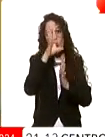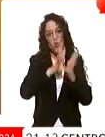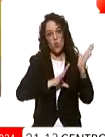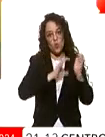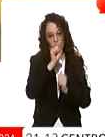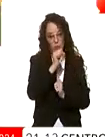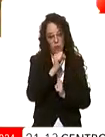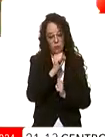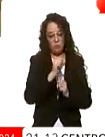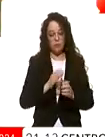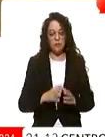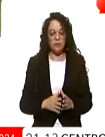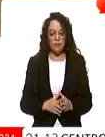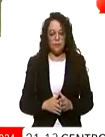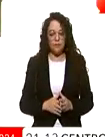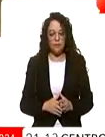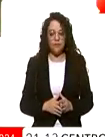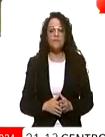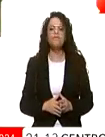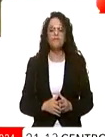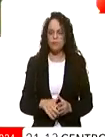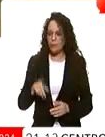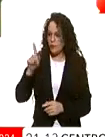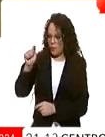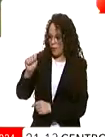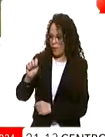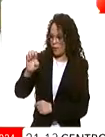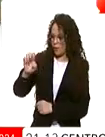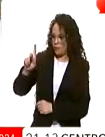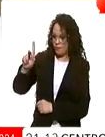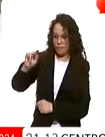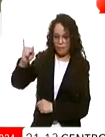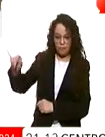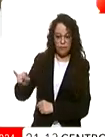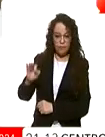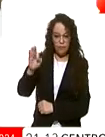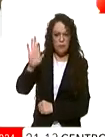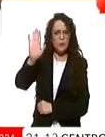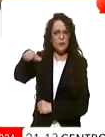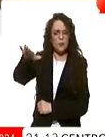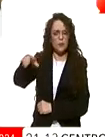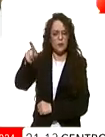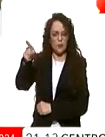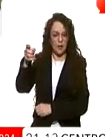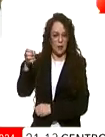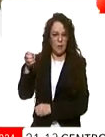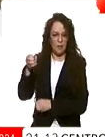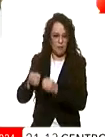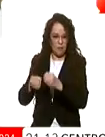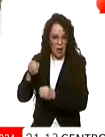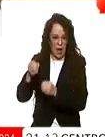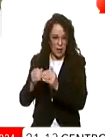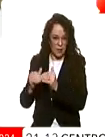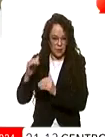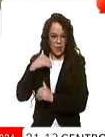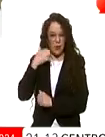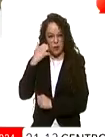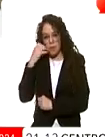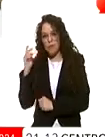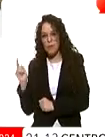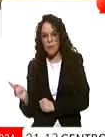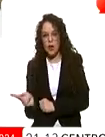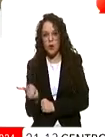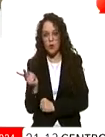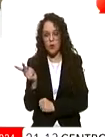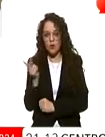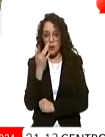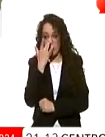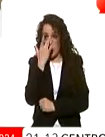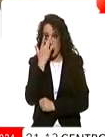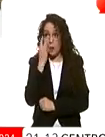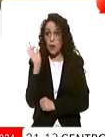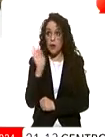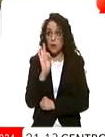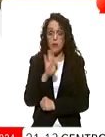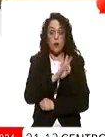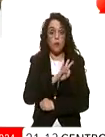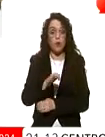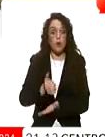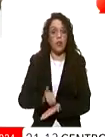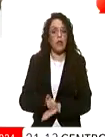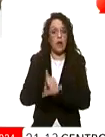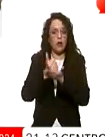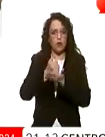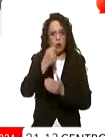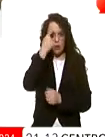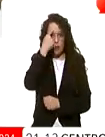como es el Tribunal Electoral, magistrado, eventualmente podría también ayudar a despejar toda